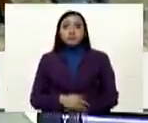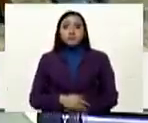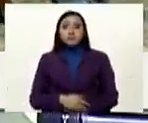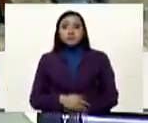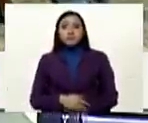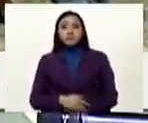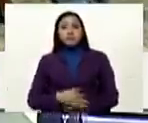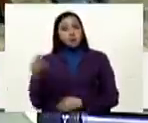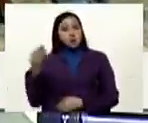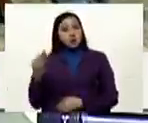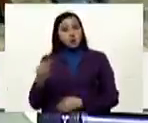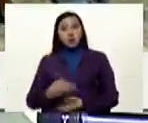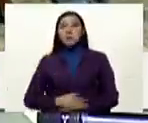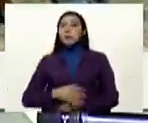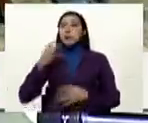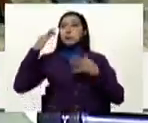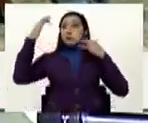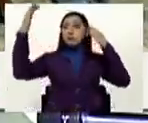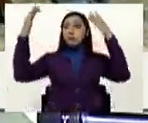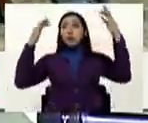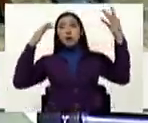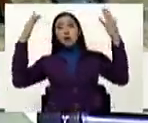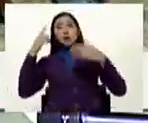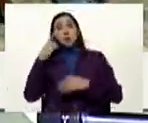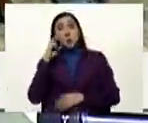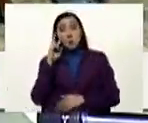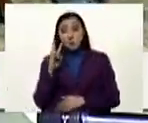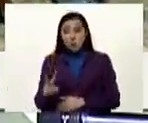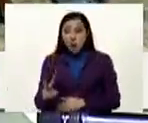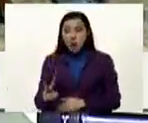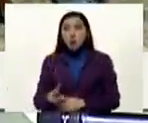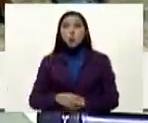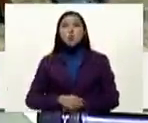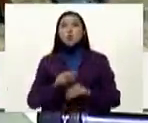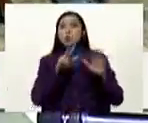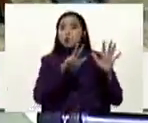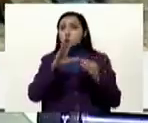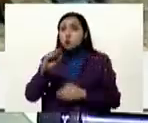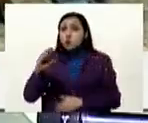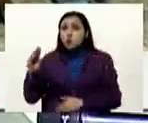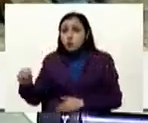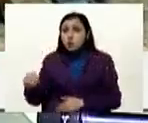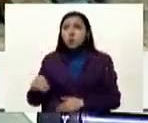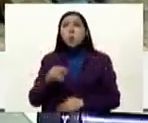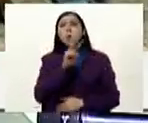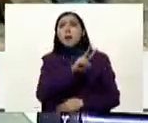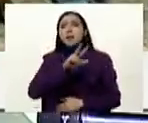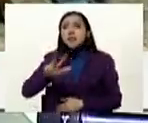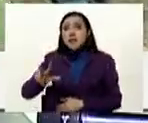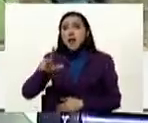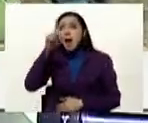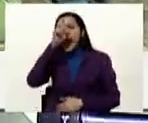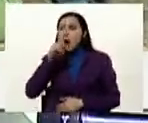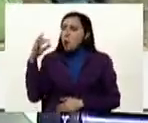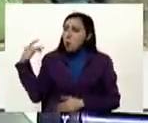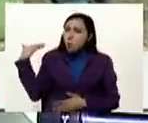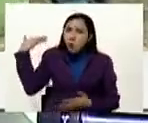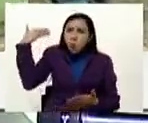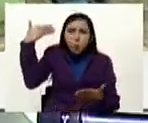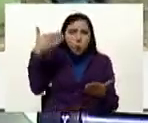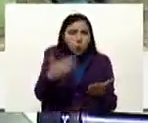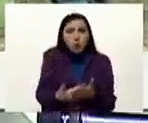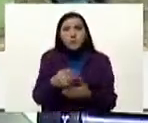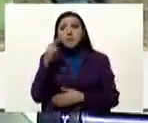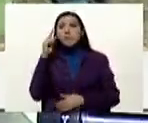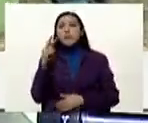Yo siempre me imagino cuando veo estas cosas, 800 años, 823 años, me imagino